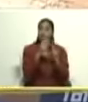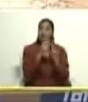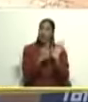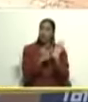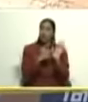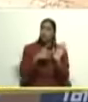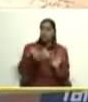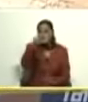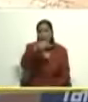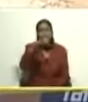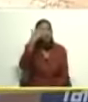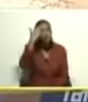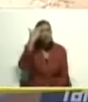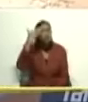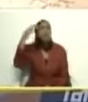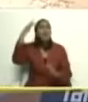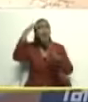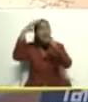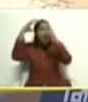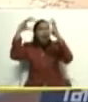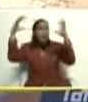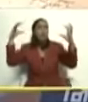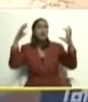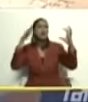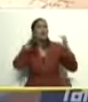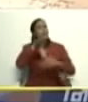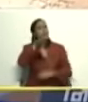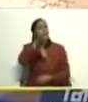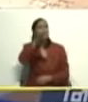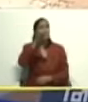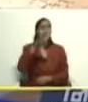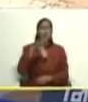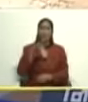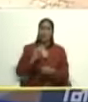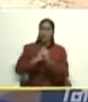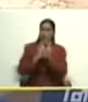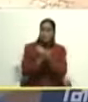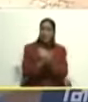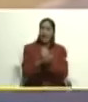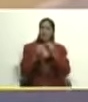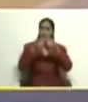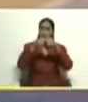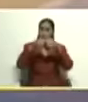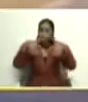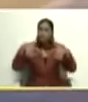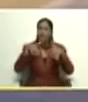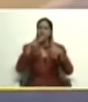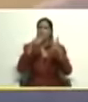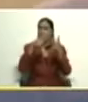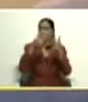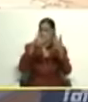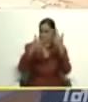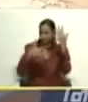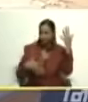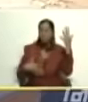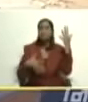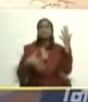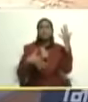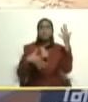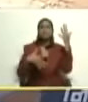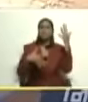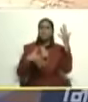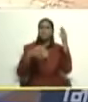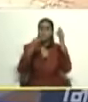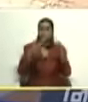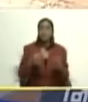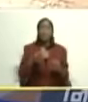ese futuro esplendoroso de diversificación, de creación de riqueza, y Venezuela será, porque